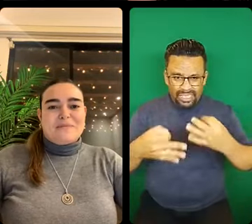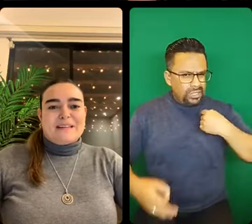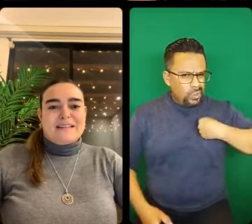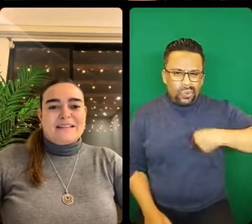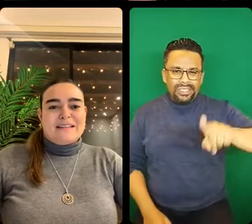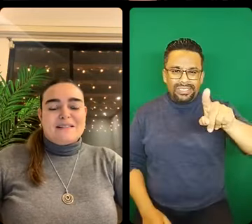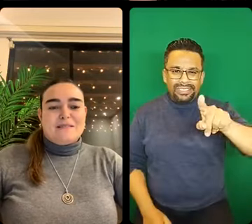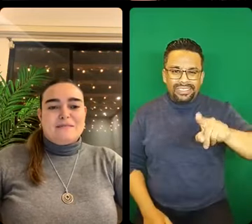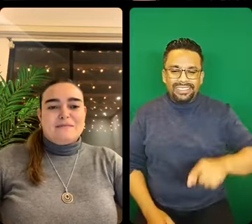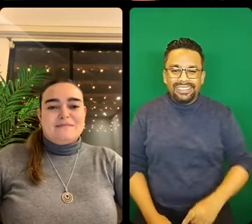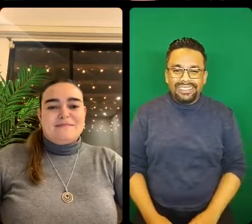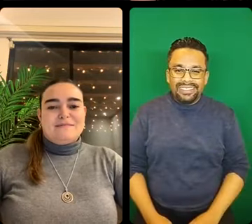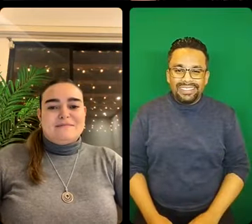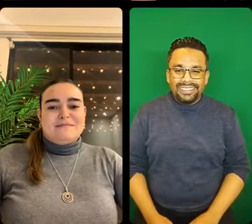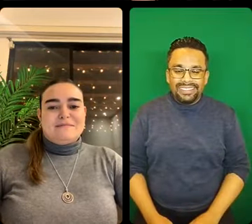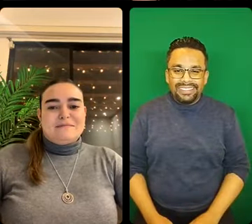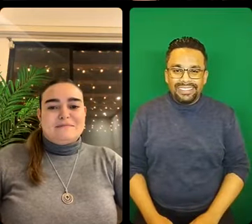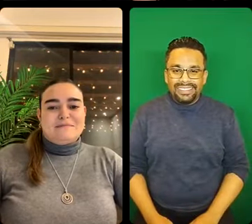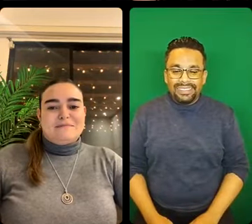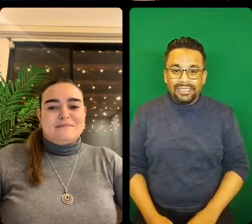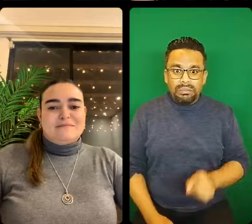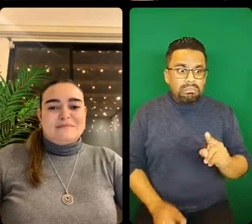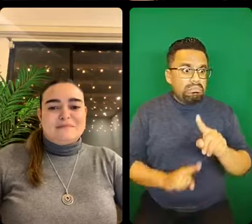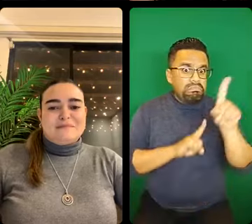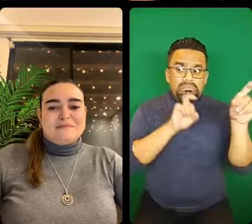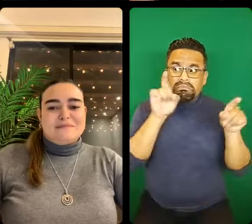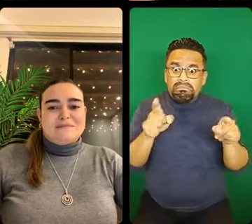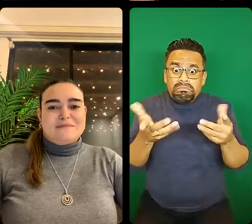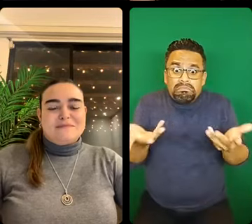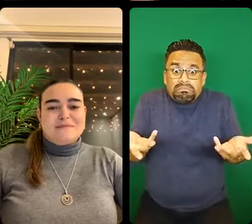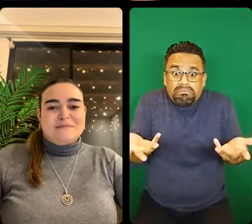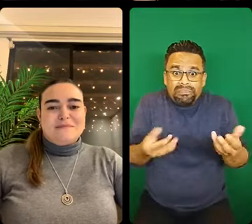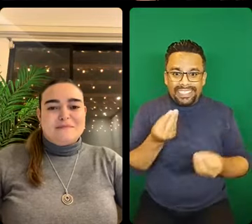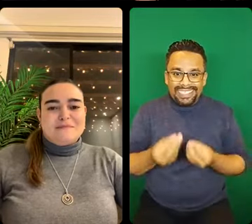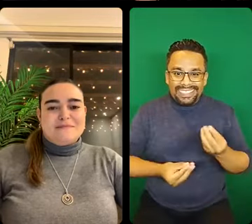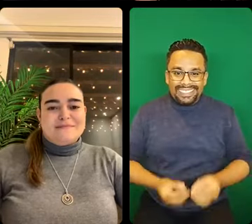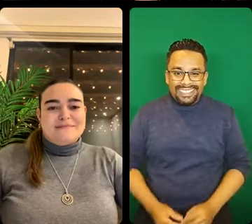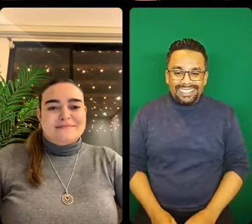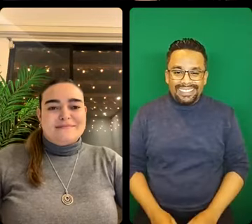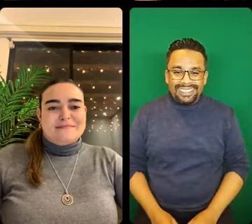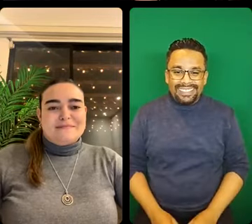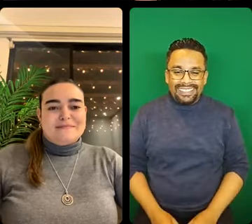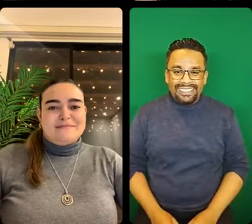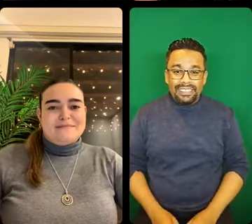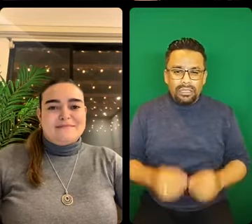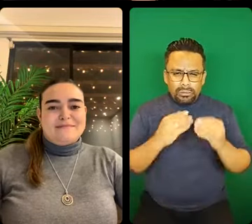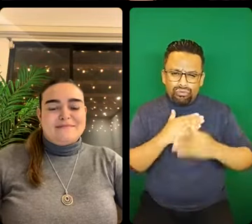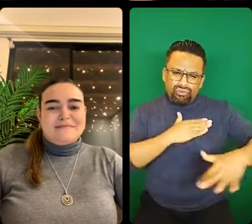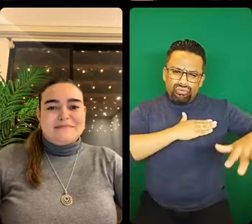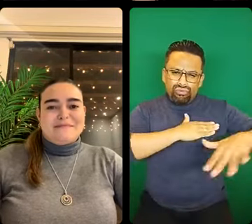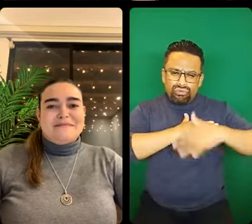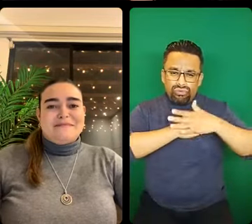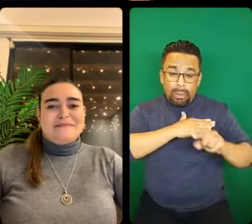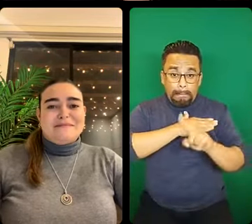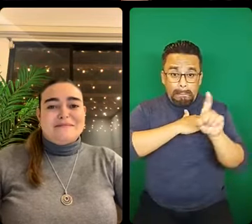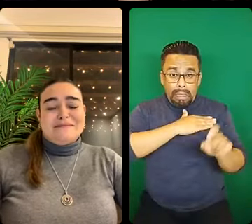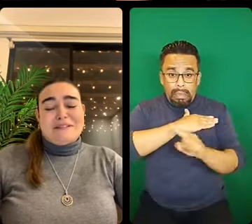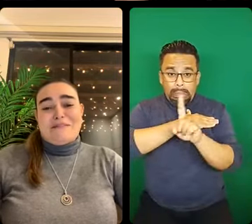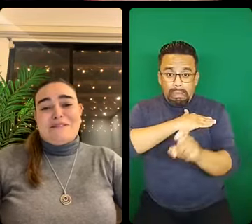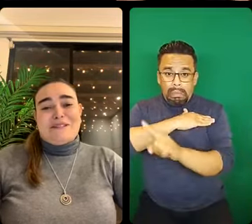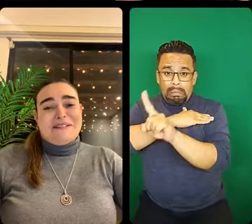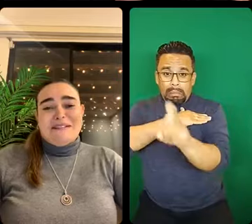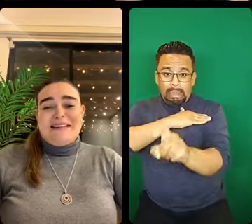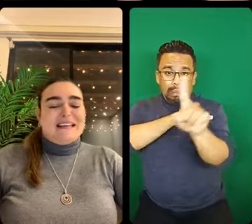Eli Rodríguez, No Supe Qué Hacer, Diego Armando Cáceres, Océano de Dudas, Natalia Corredor, ¿qué tal